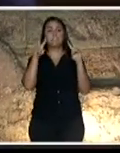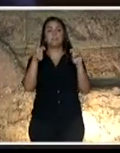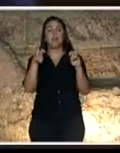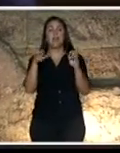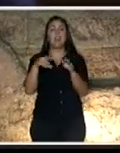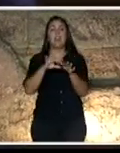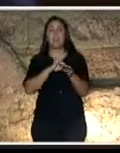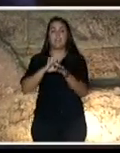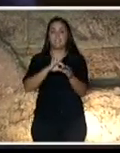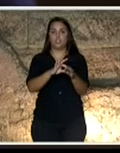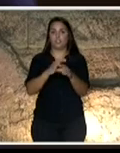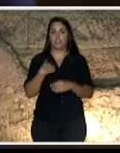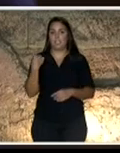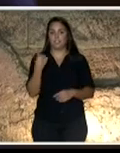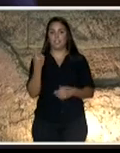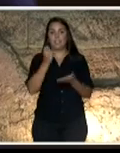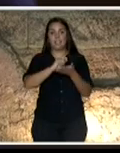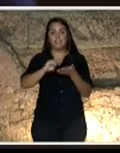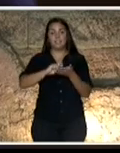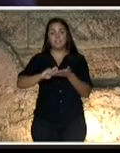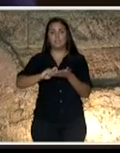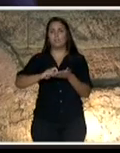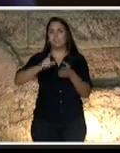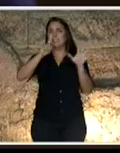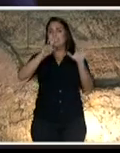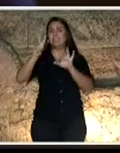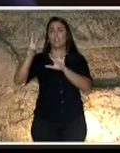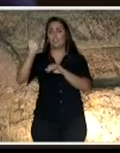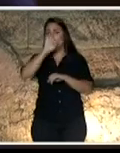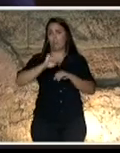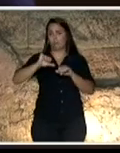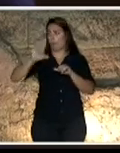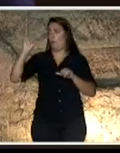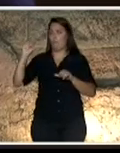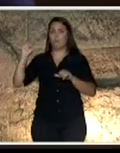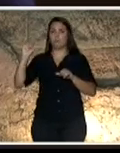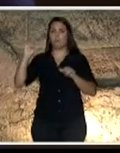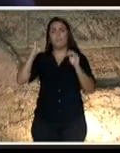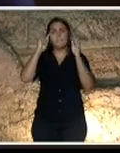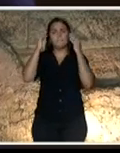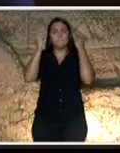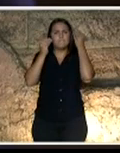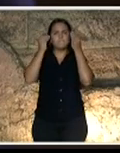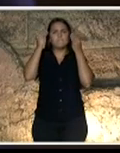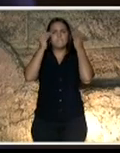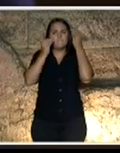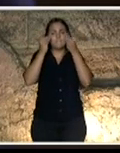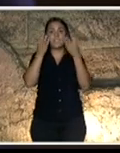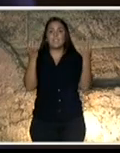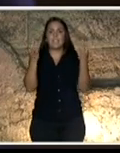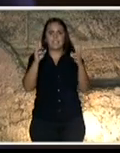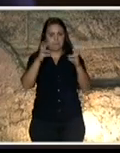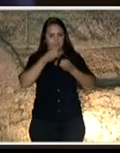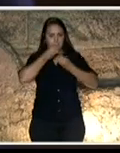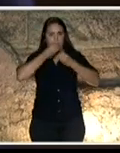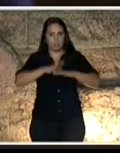soledad, escrito hace 68 años, se preguntaba: ¿qué eran los hechos